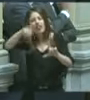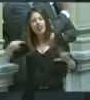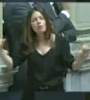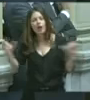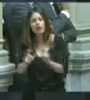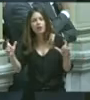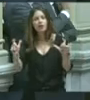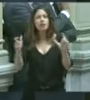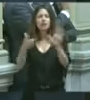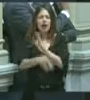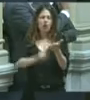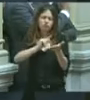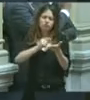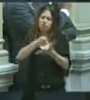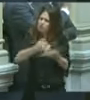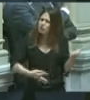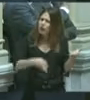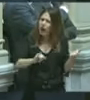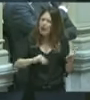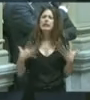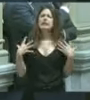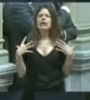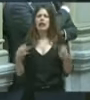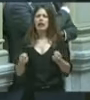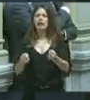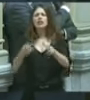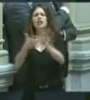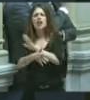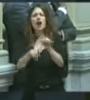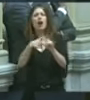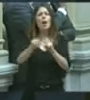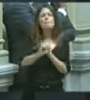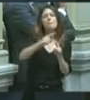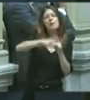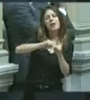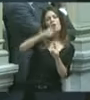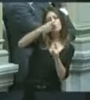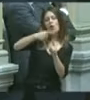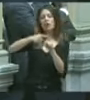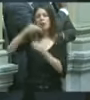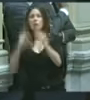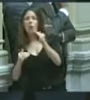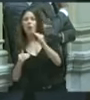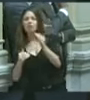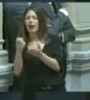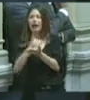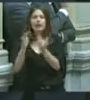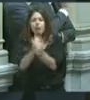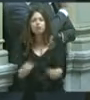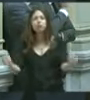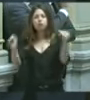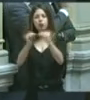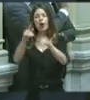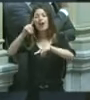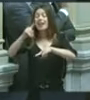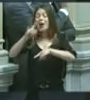el dietario de mi gobierno. La sanidad, que no distingue entre personas de primera y de segunda. Garantía de equidad, y más en un contexto